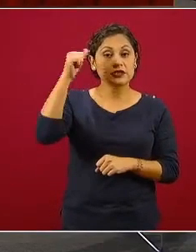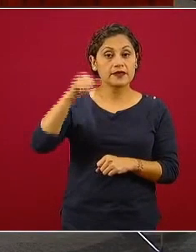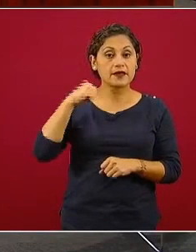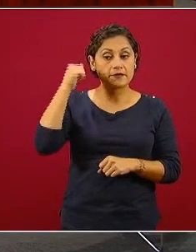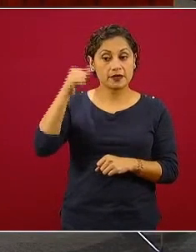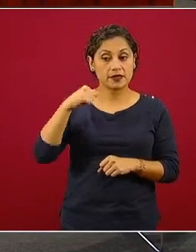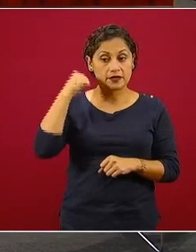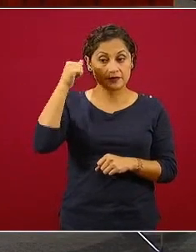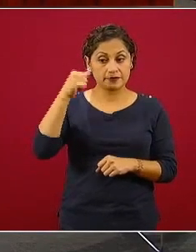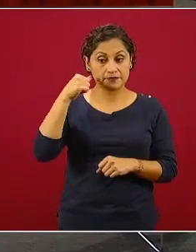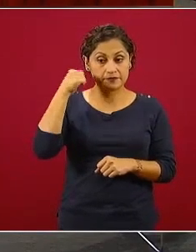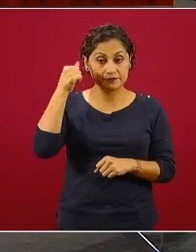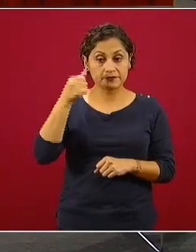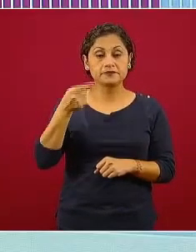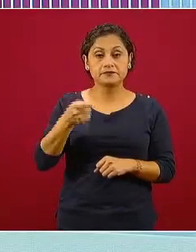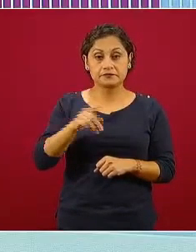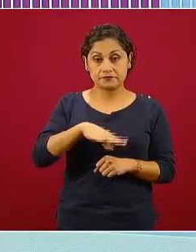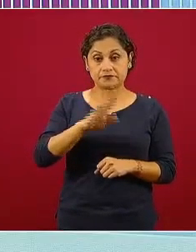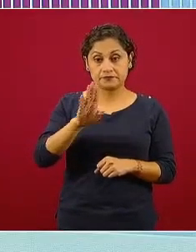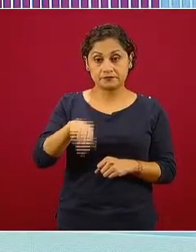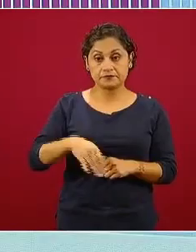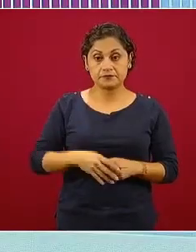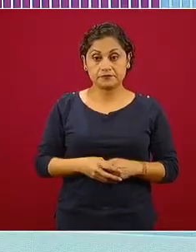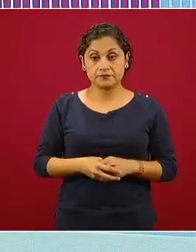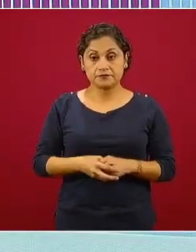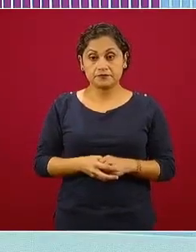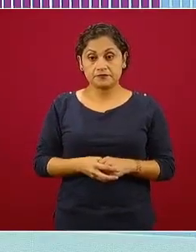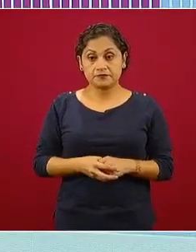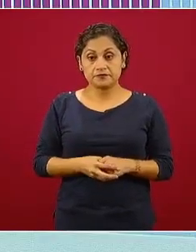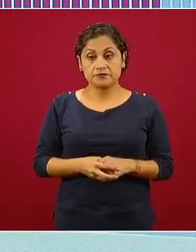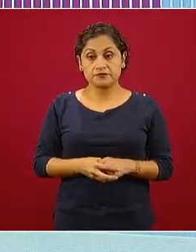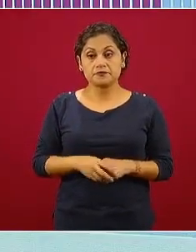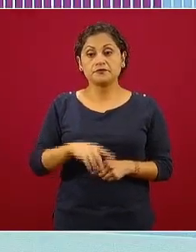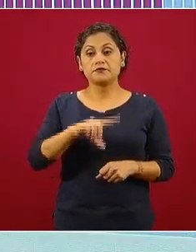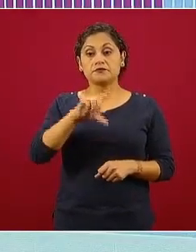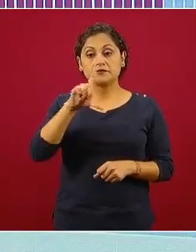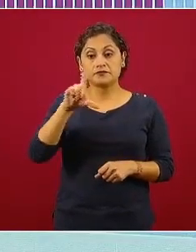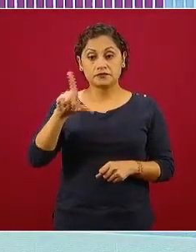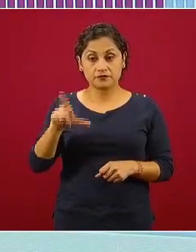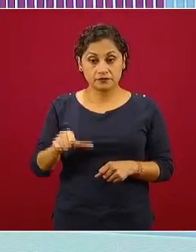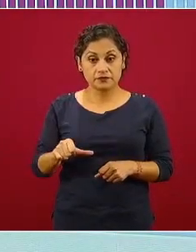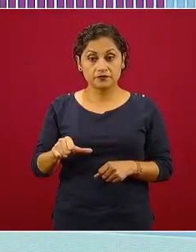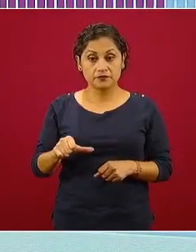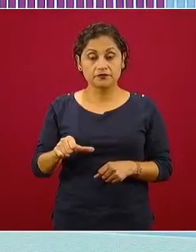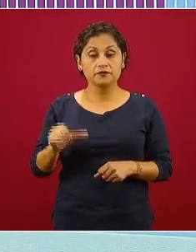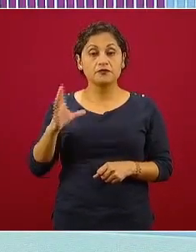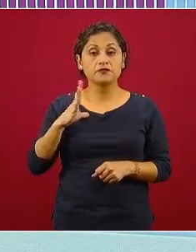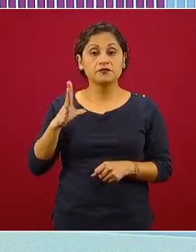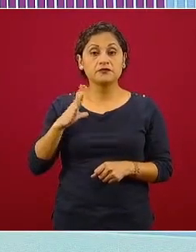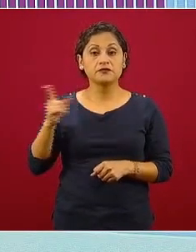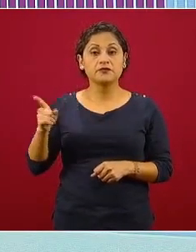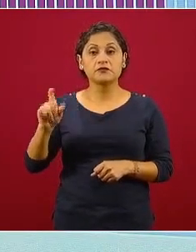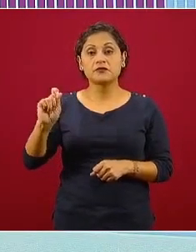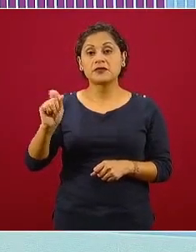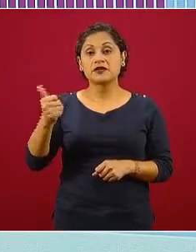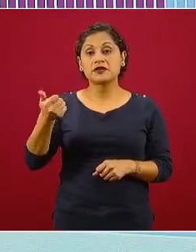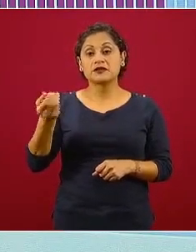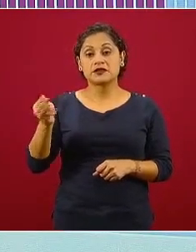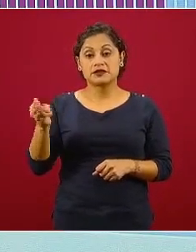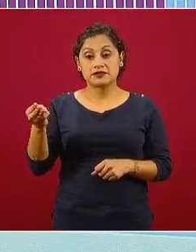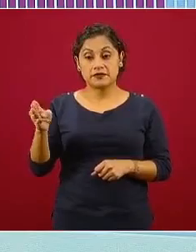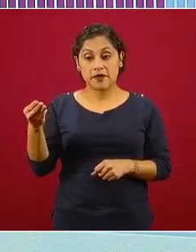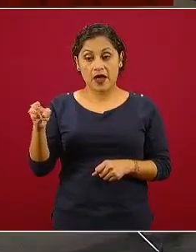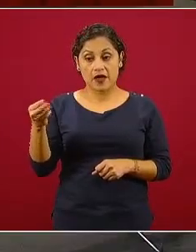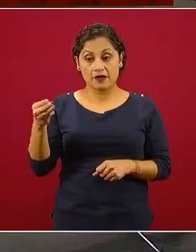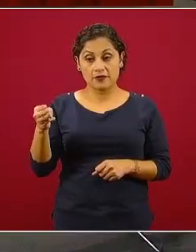ocurrieron defunciones. Y luego tenemos las que son el 26 de mayo. Y